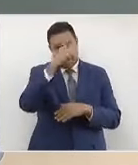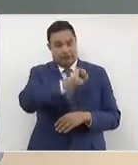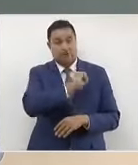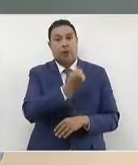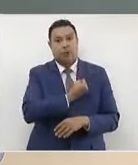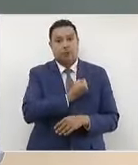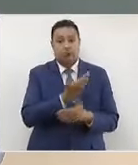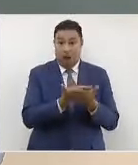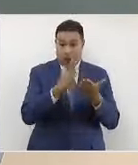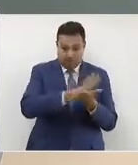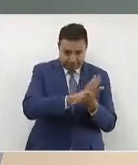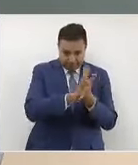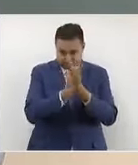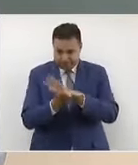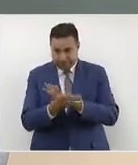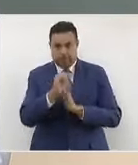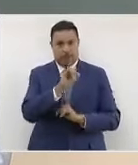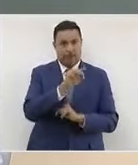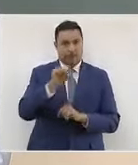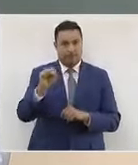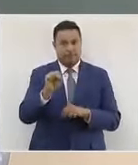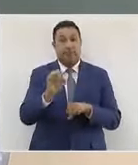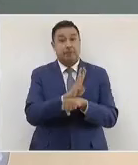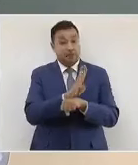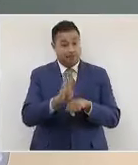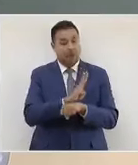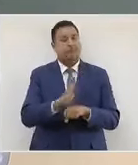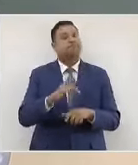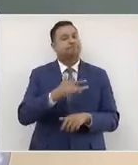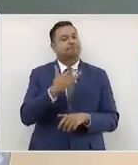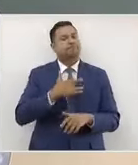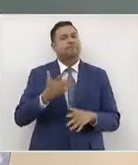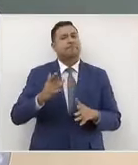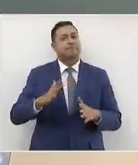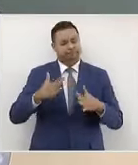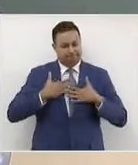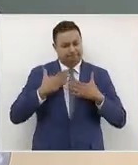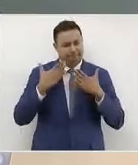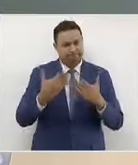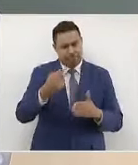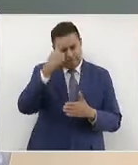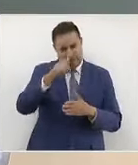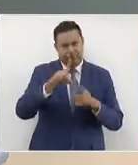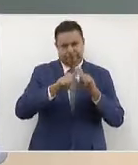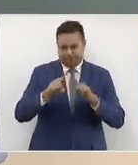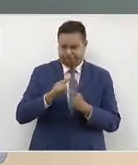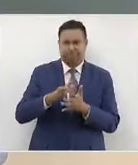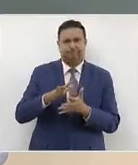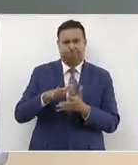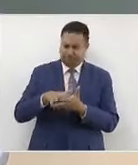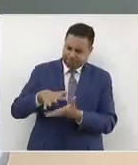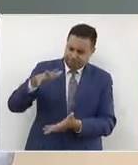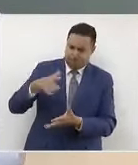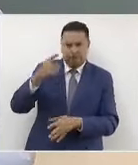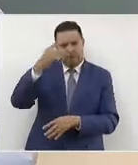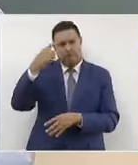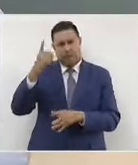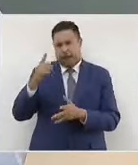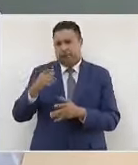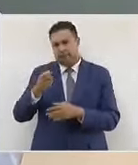la transformación a IMSS Bienestar, confiamos en hacer realidad la suficiencia de abasto e incremento de